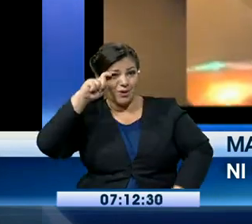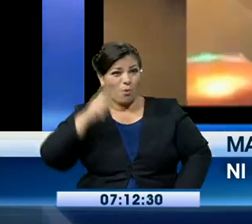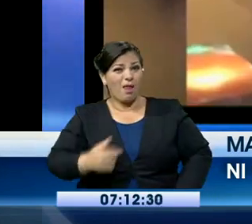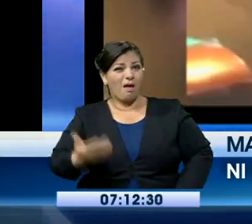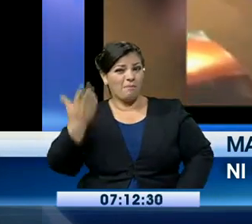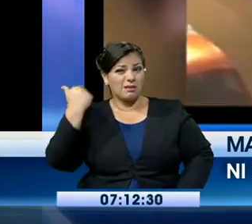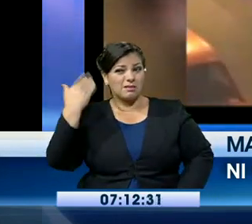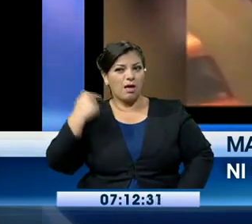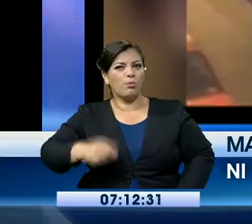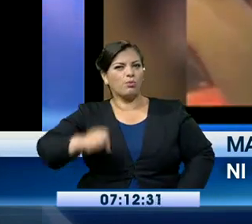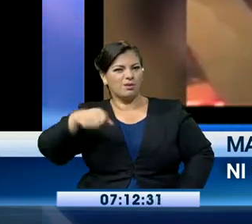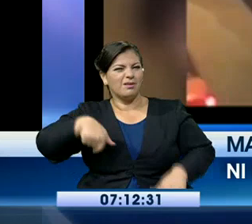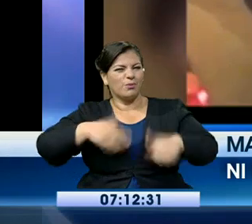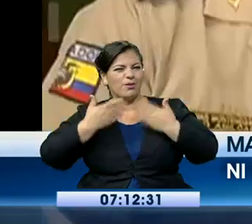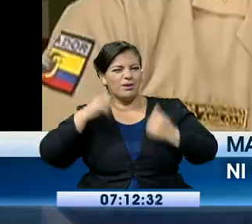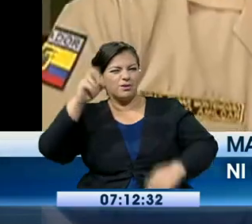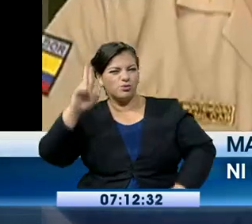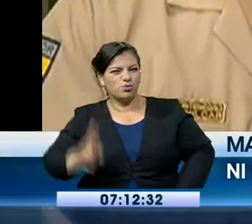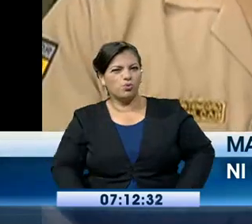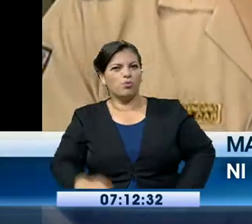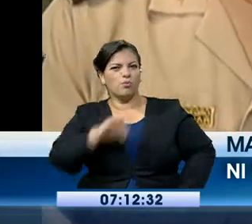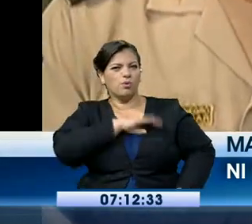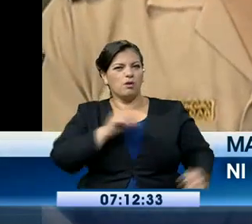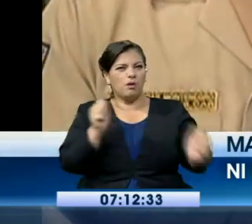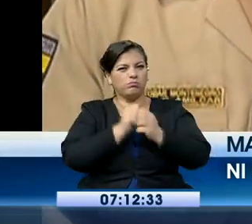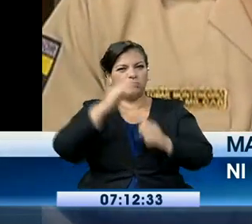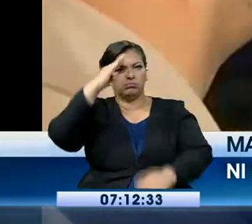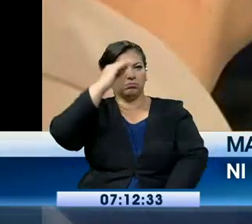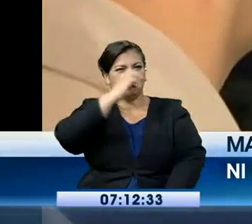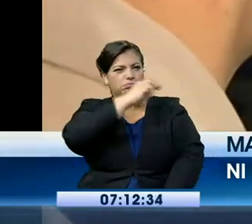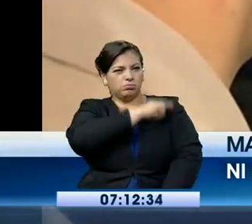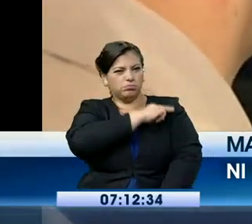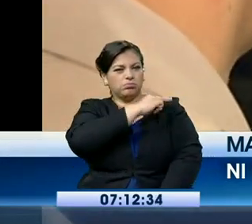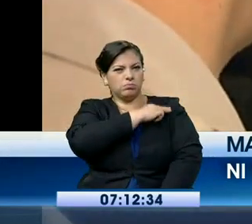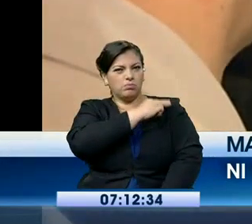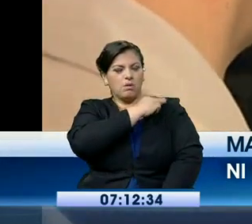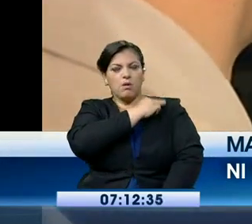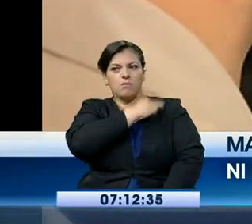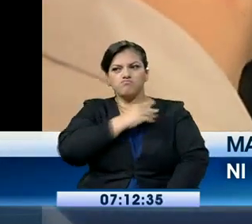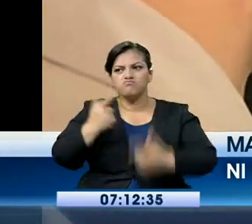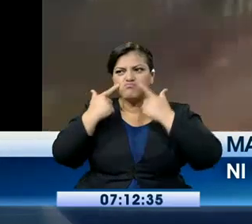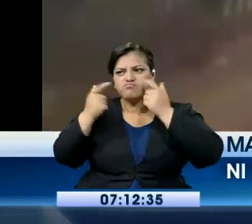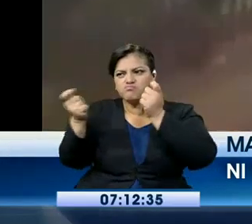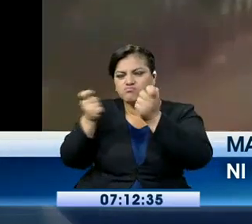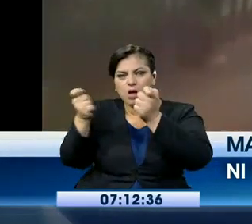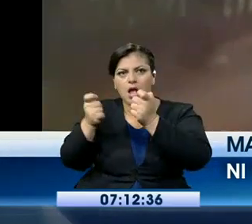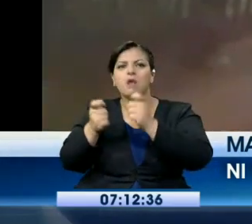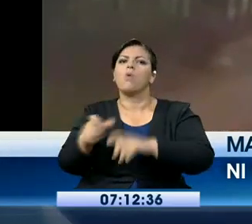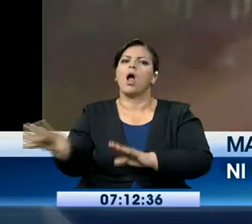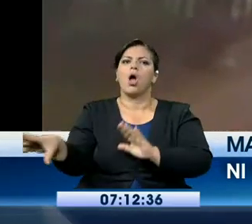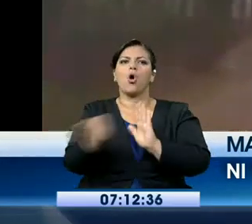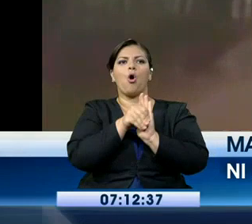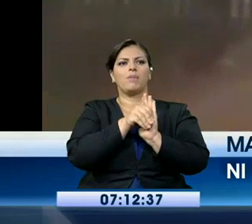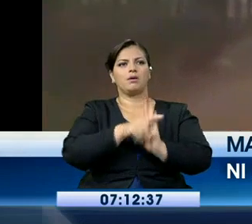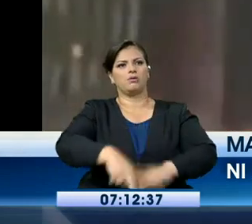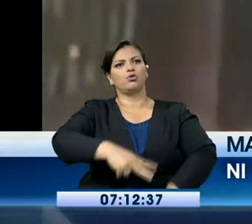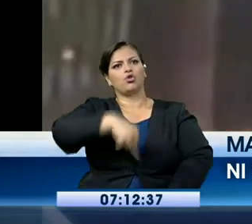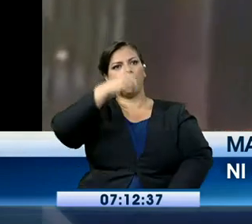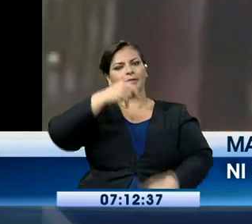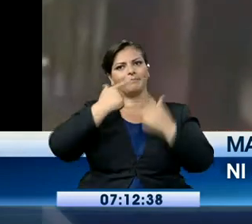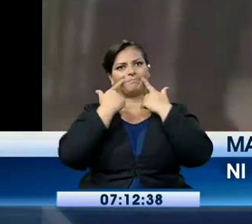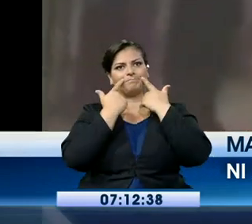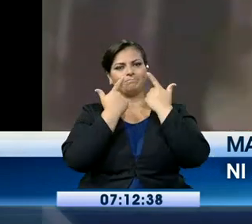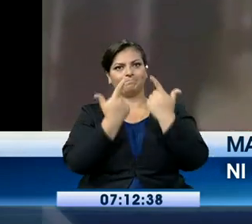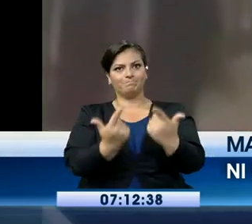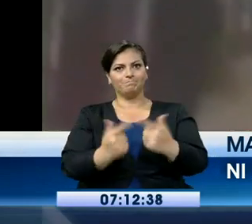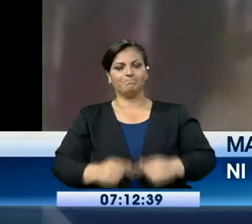la parte sur de la ciudad. El general Marcelo Tobar precisa que por su condición de zona turística, allí el patrullaje no